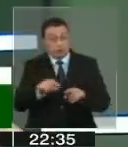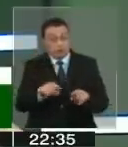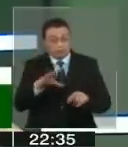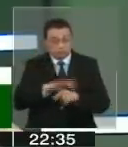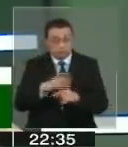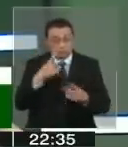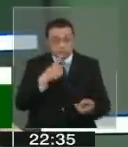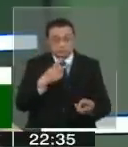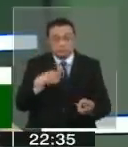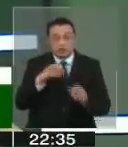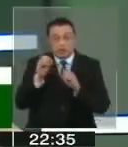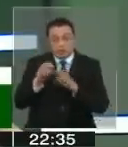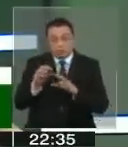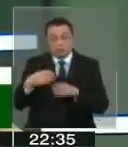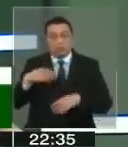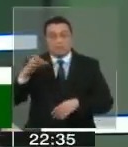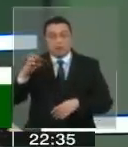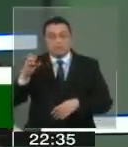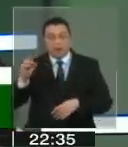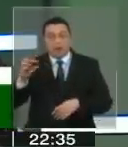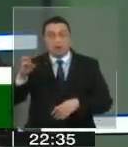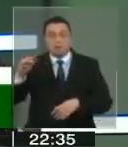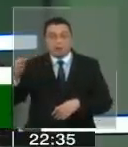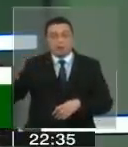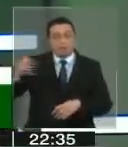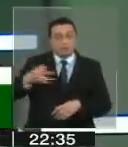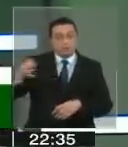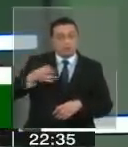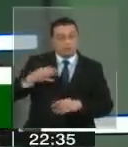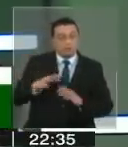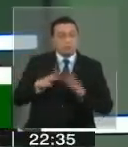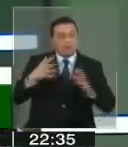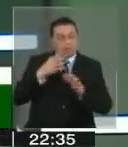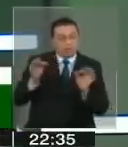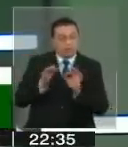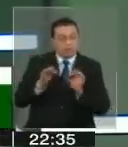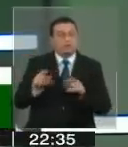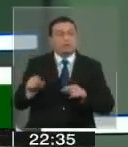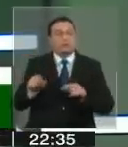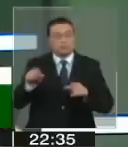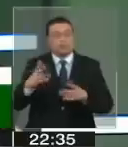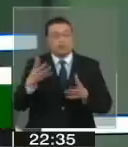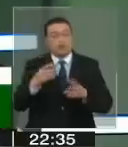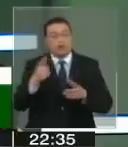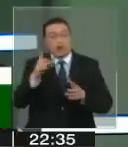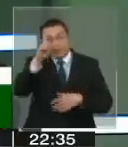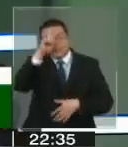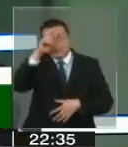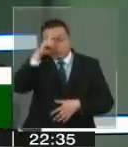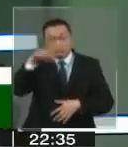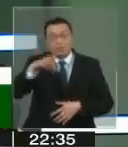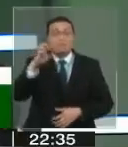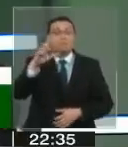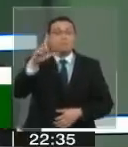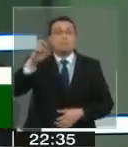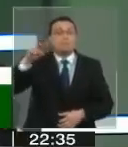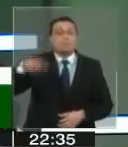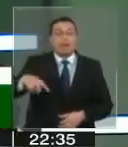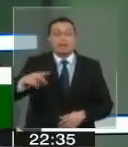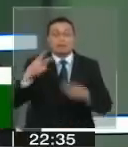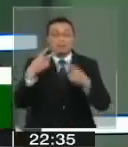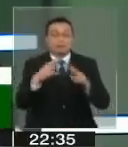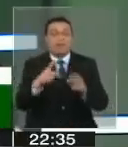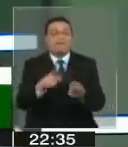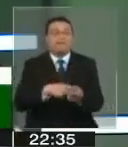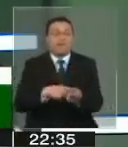es educado por el padre o por la madre que consulta por el niño. Las coberturas de salud dependen del plan que le corresponde